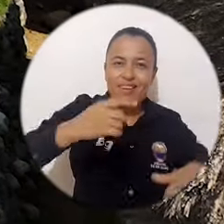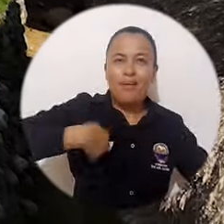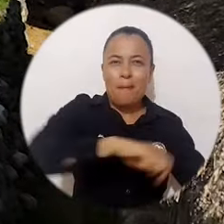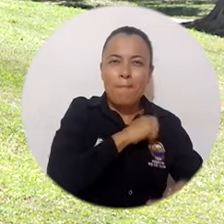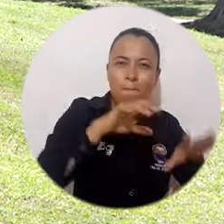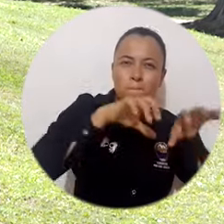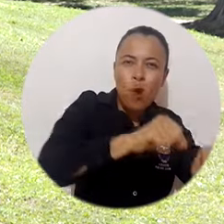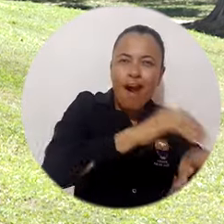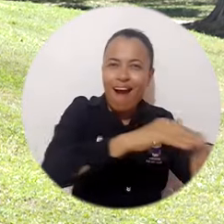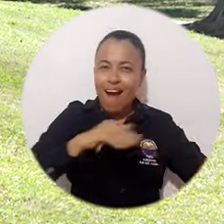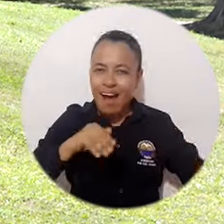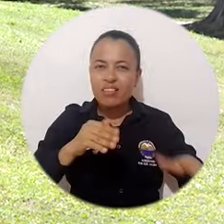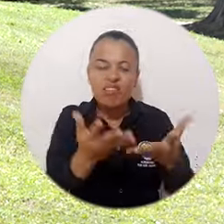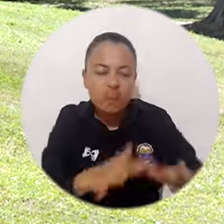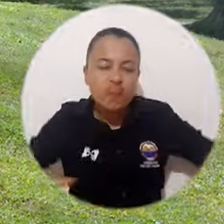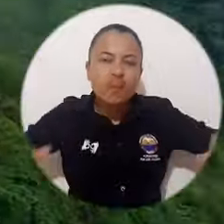taironas.